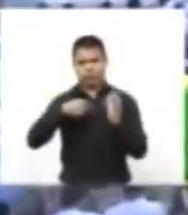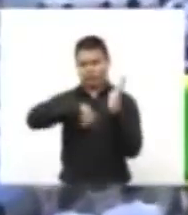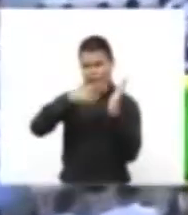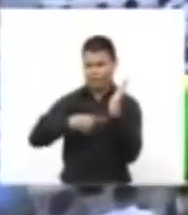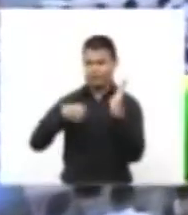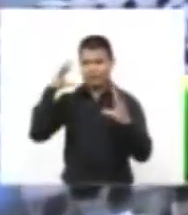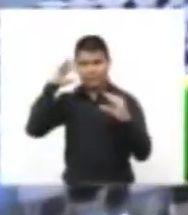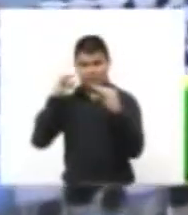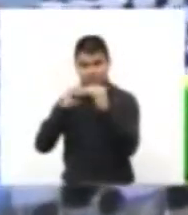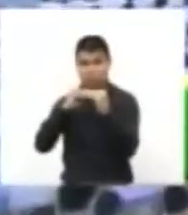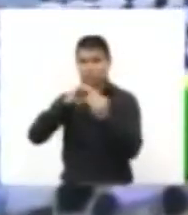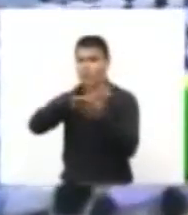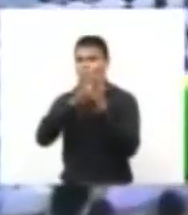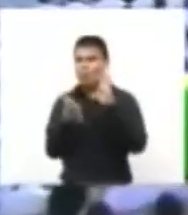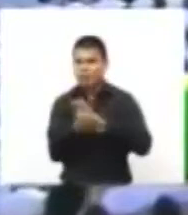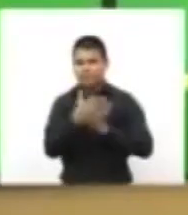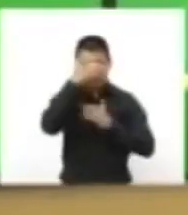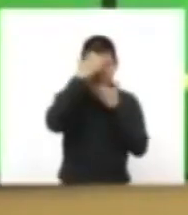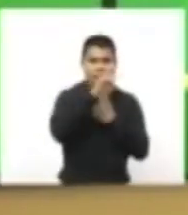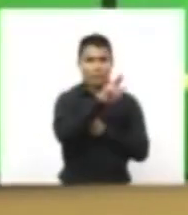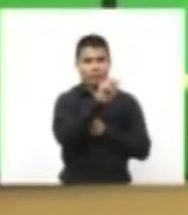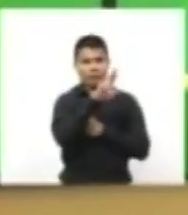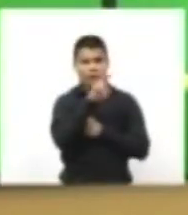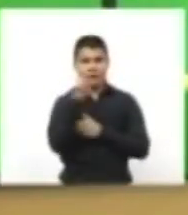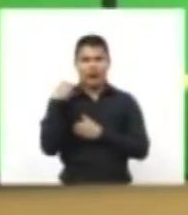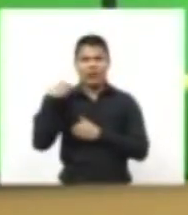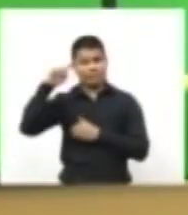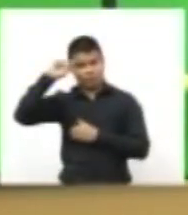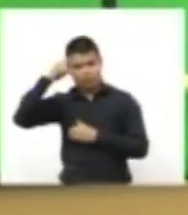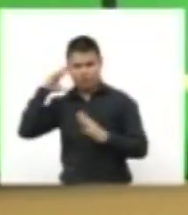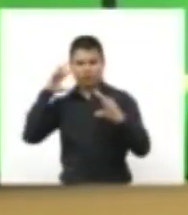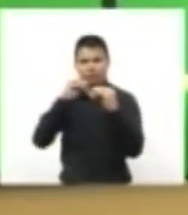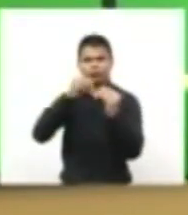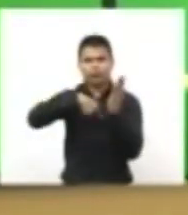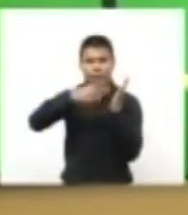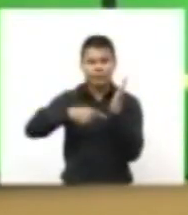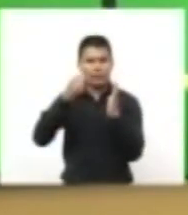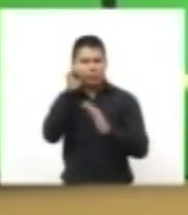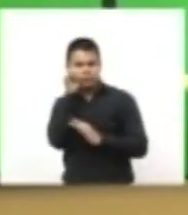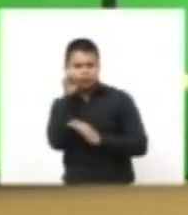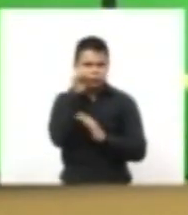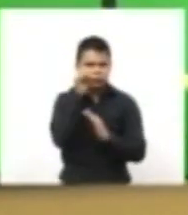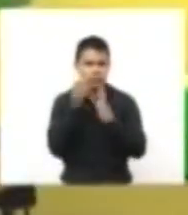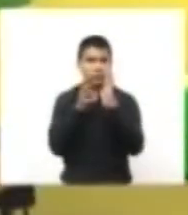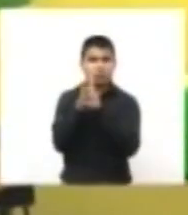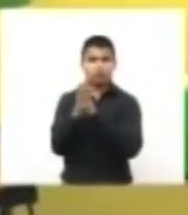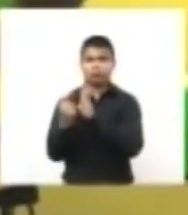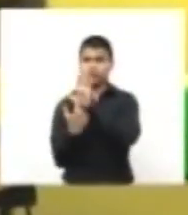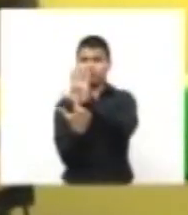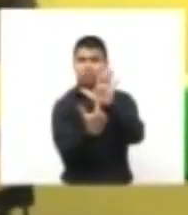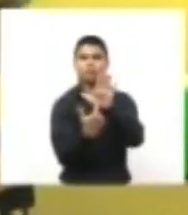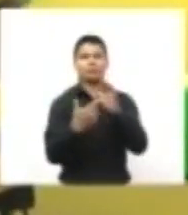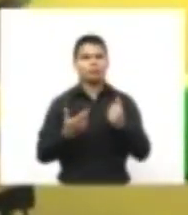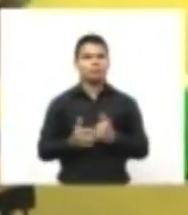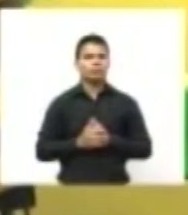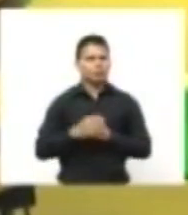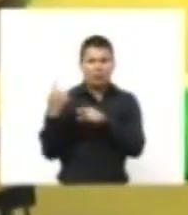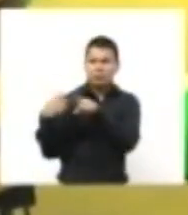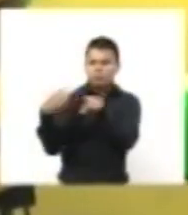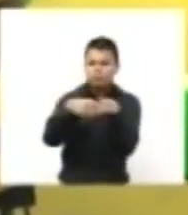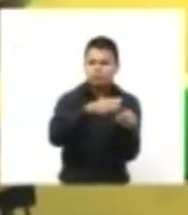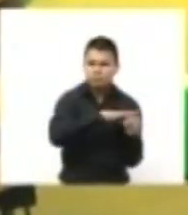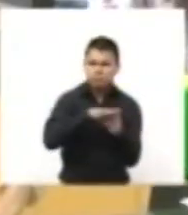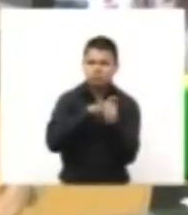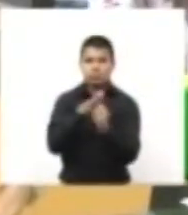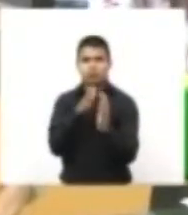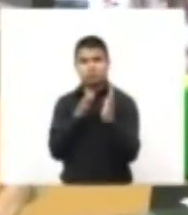el gobierno y la insurgencia de la FARC, así como otros acontecimientos de menor trascendencia. De la misma manera, acorde con